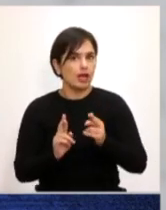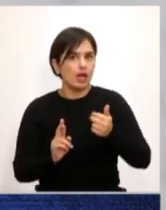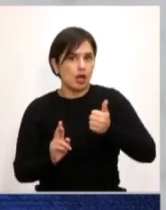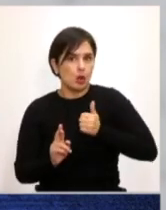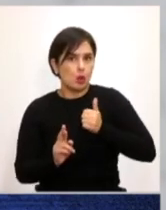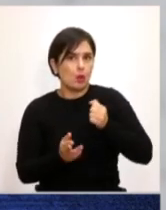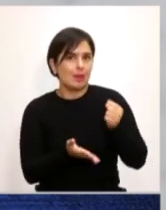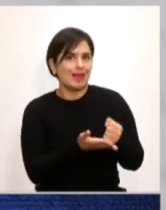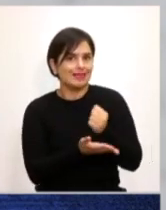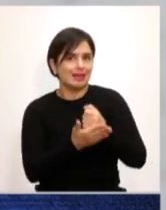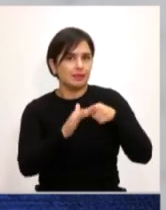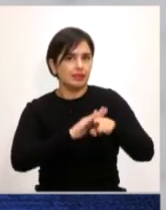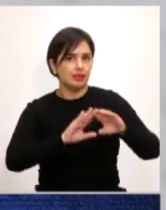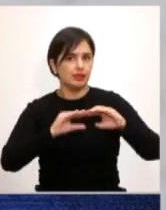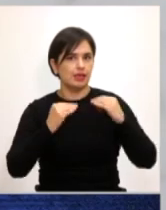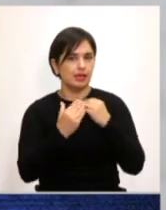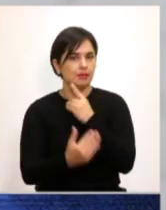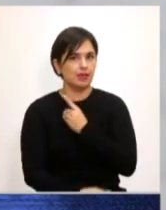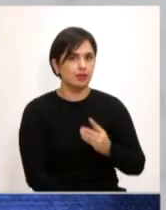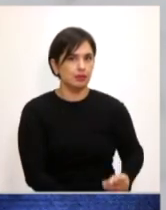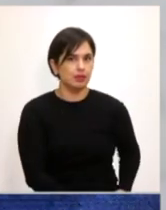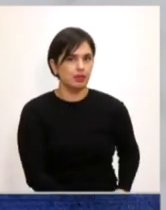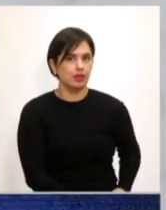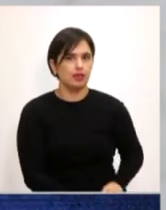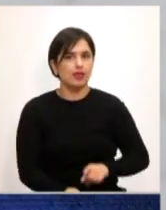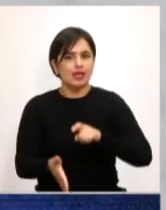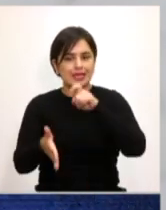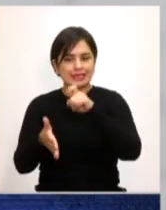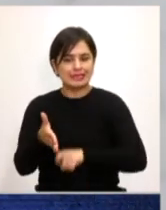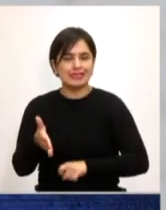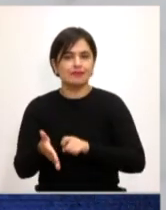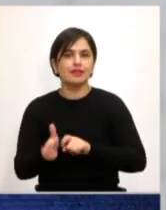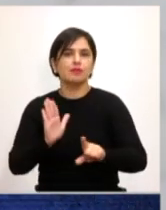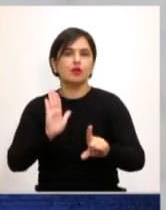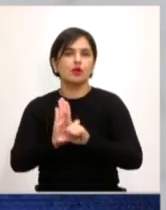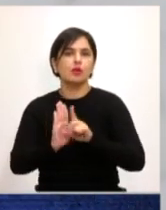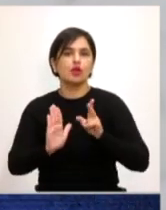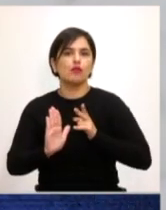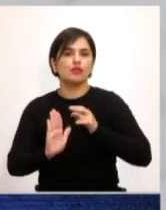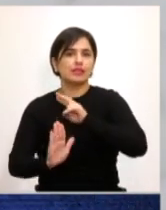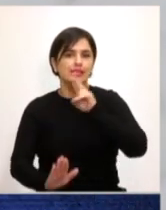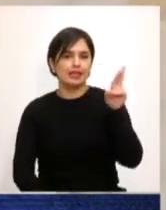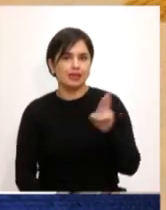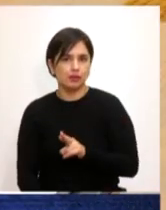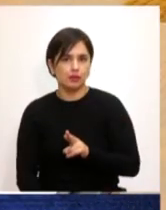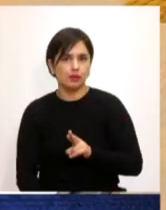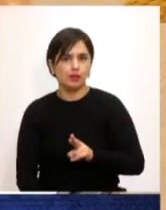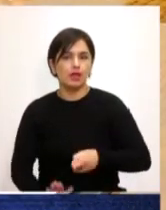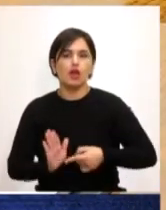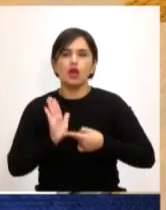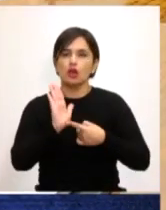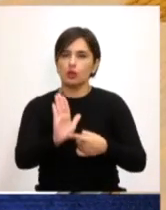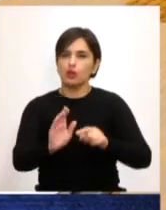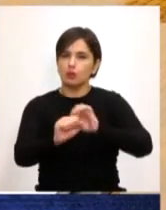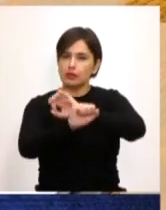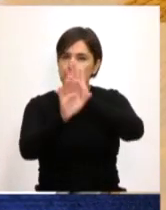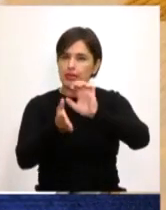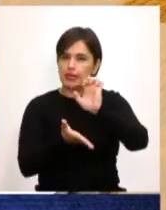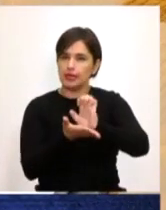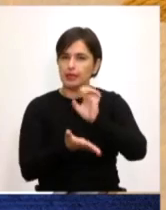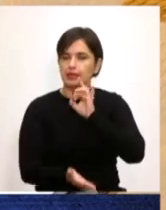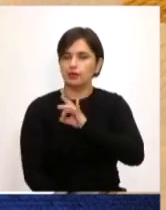en la Cámara de Diputados y se promulgue como ley de la República, en una clara manifestación del Estado